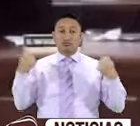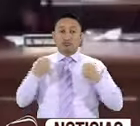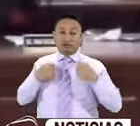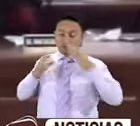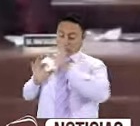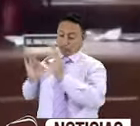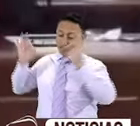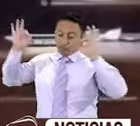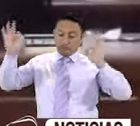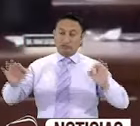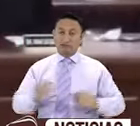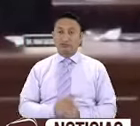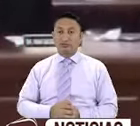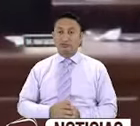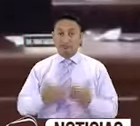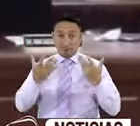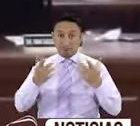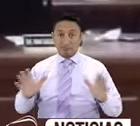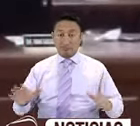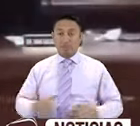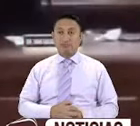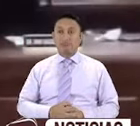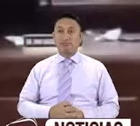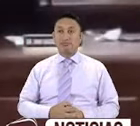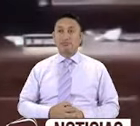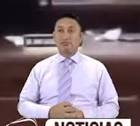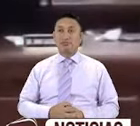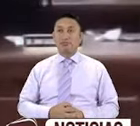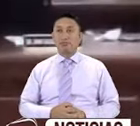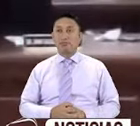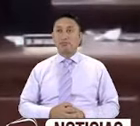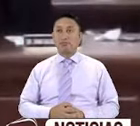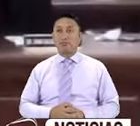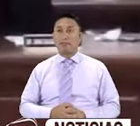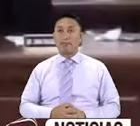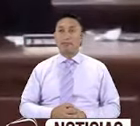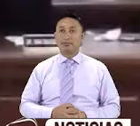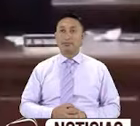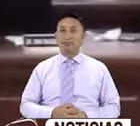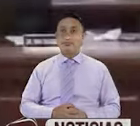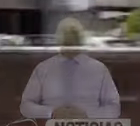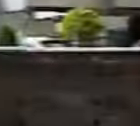la transición. Informó Héctor Romero.